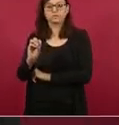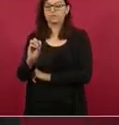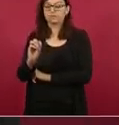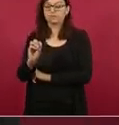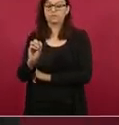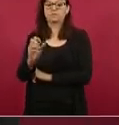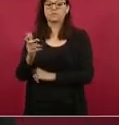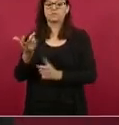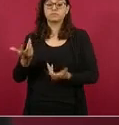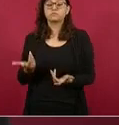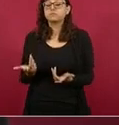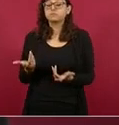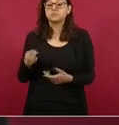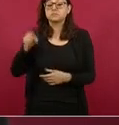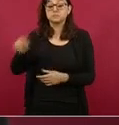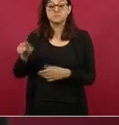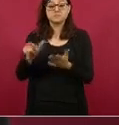se necesita